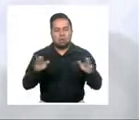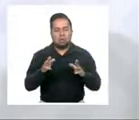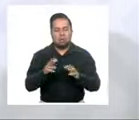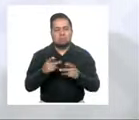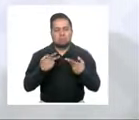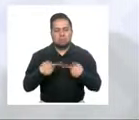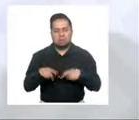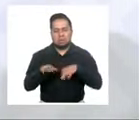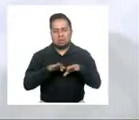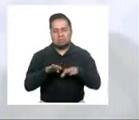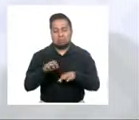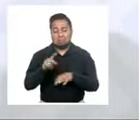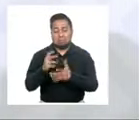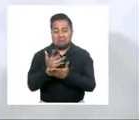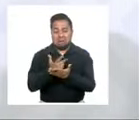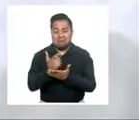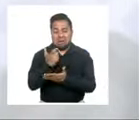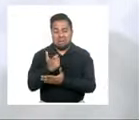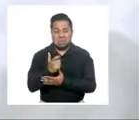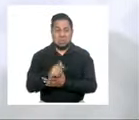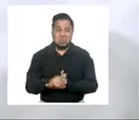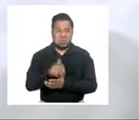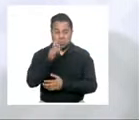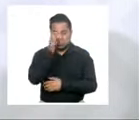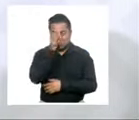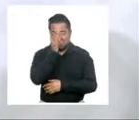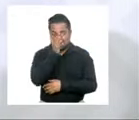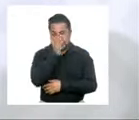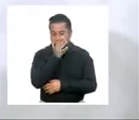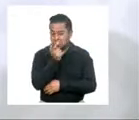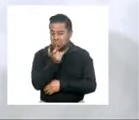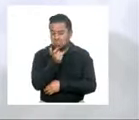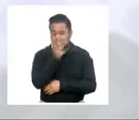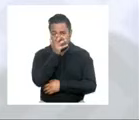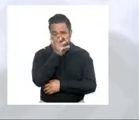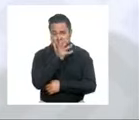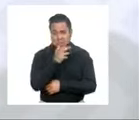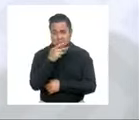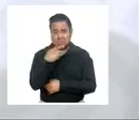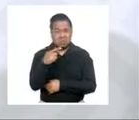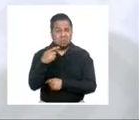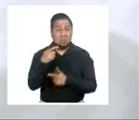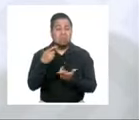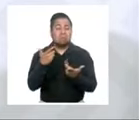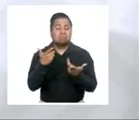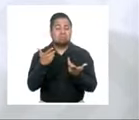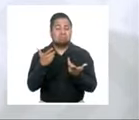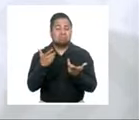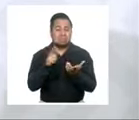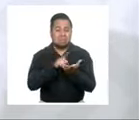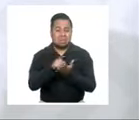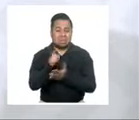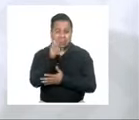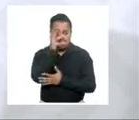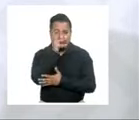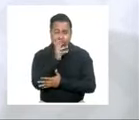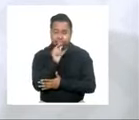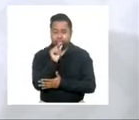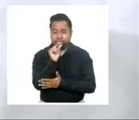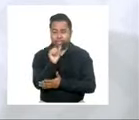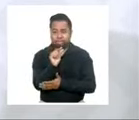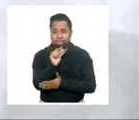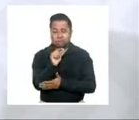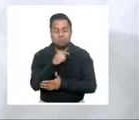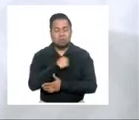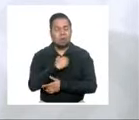un salario muy raquítico y sus prestaciones también son mínimas. Nos